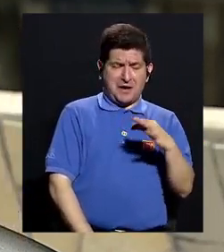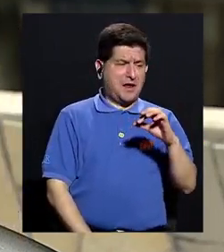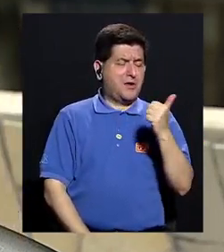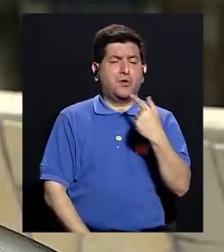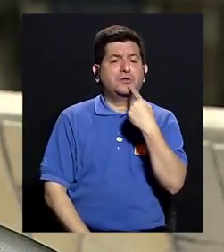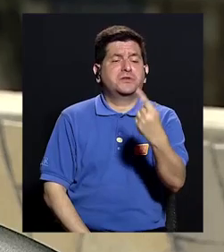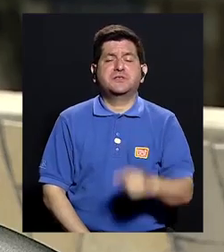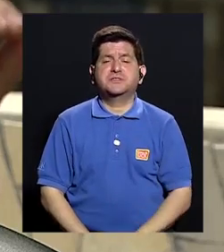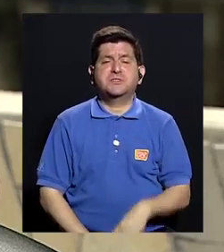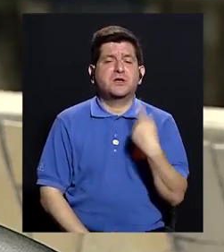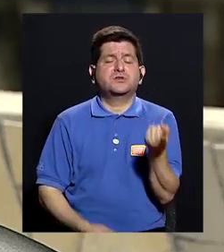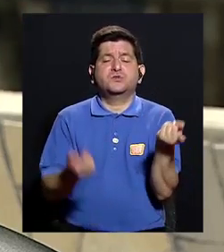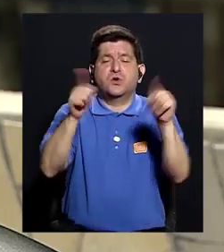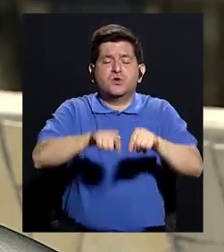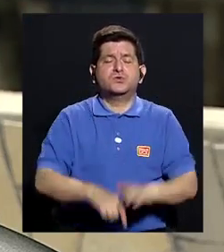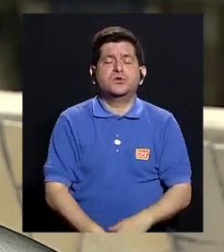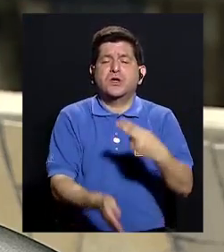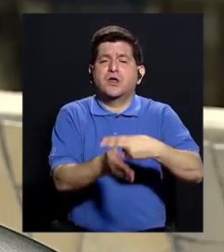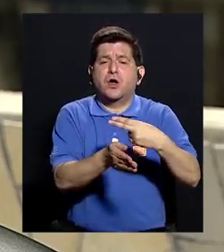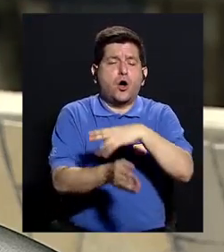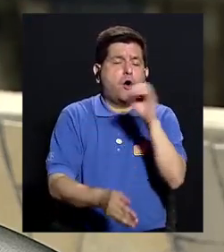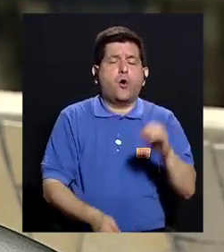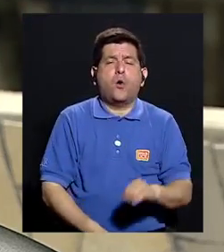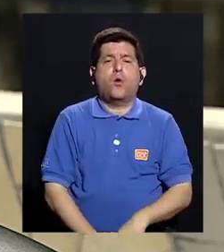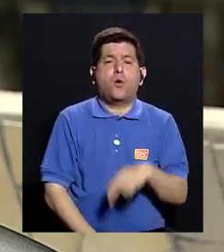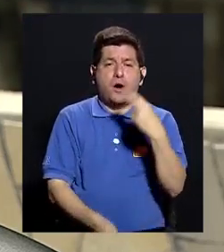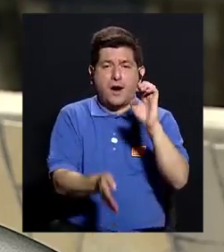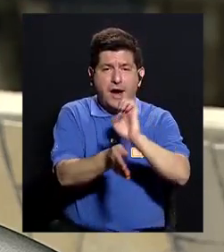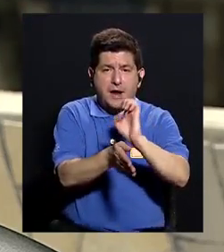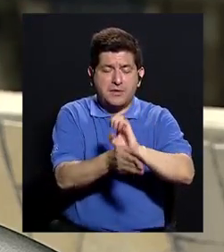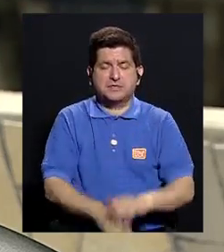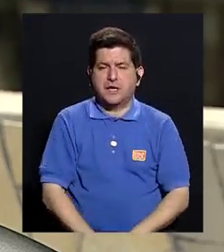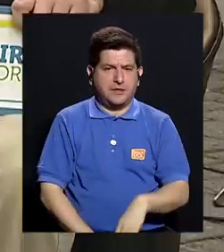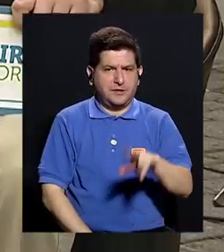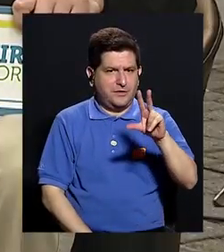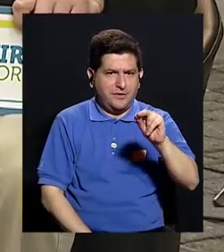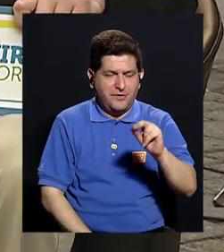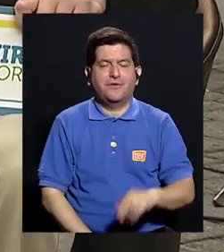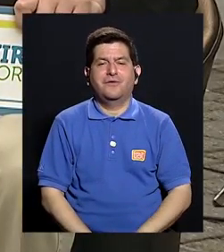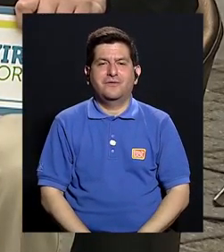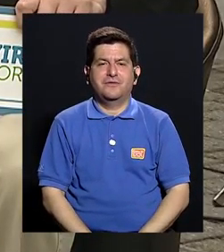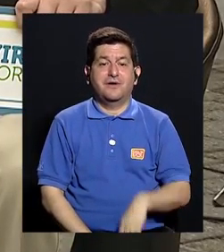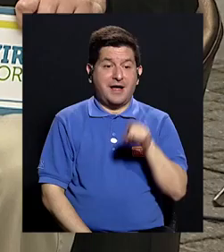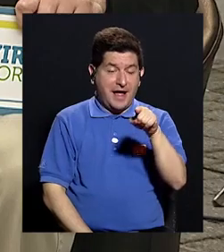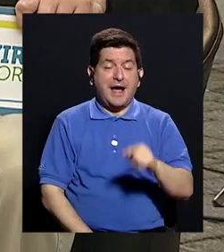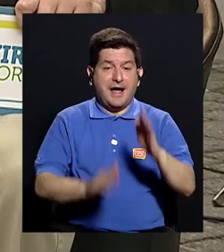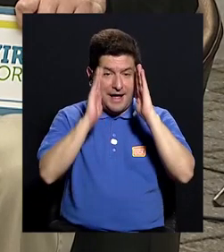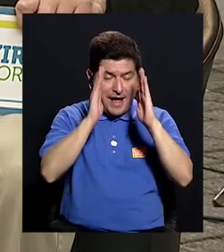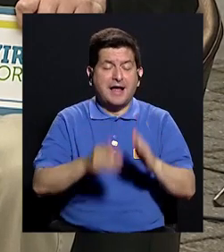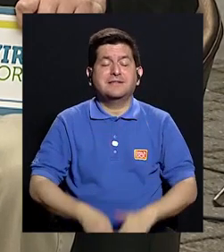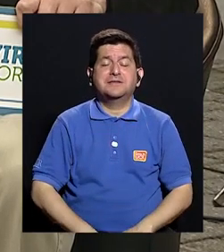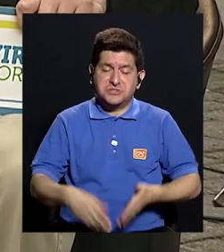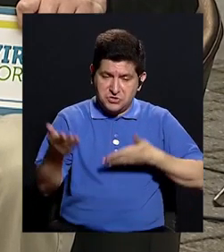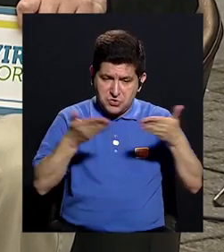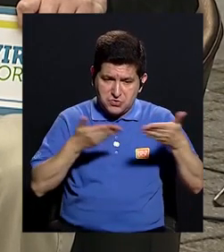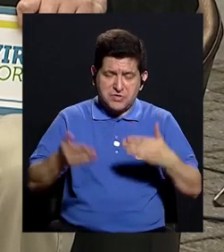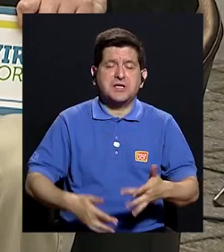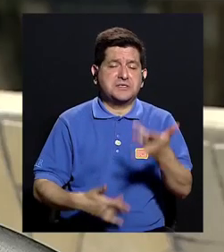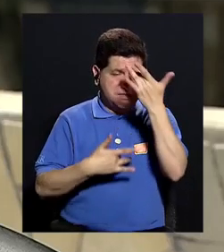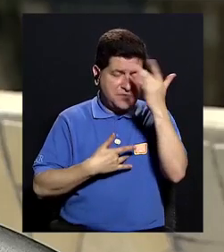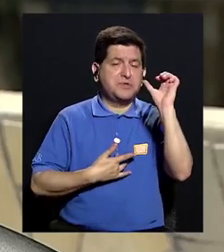creer que es lo que pase nada más en el hospital o en el EVAIS. Bueno, eso es uno, que es el derecho a contar con servicios que atiendan mi